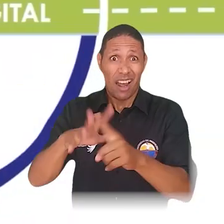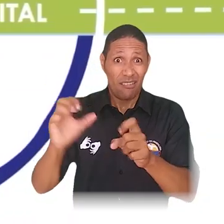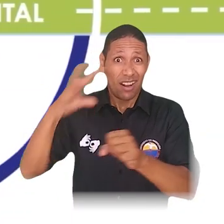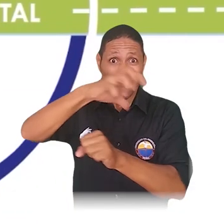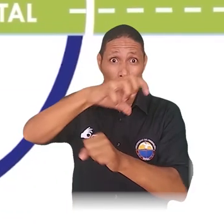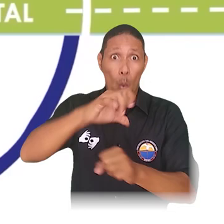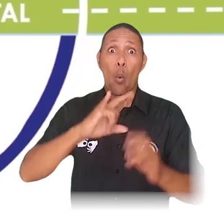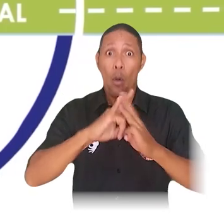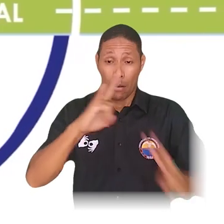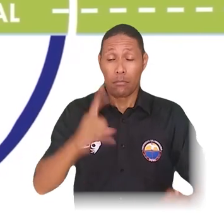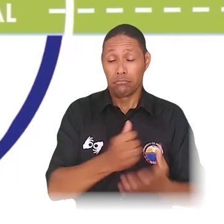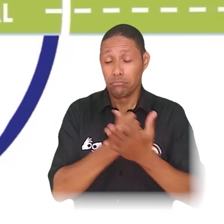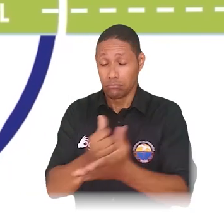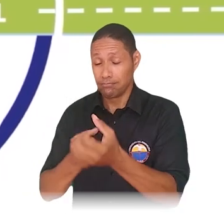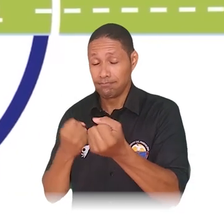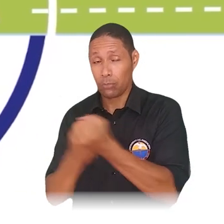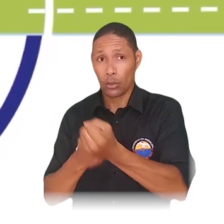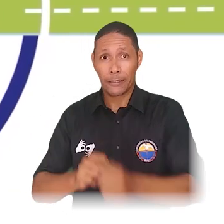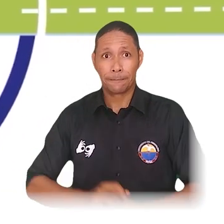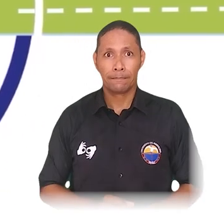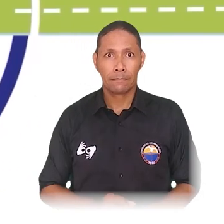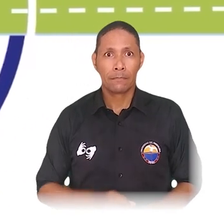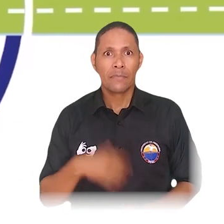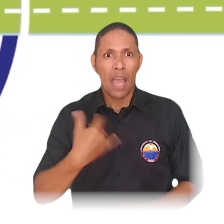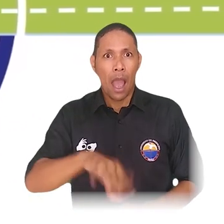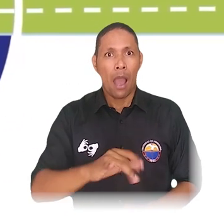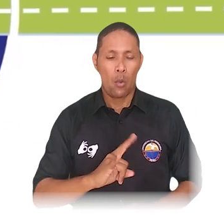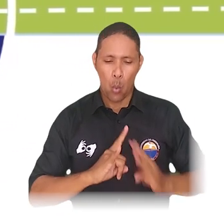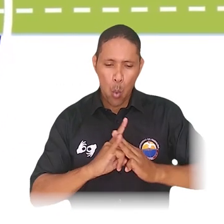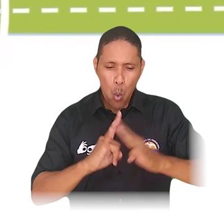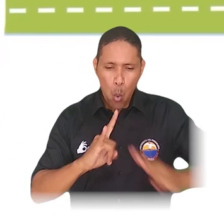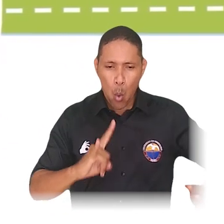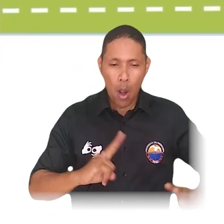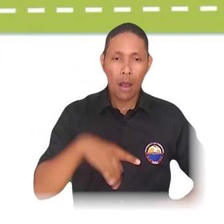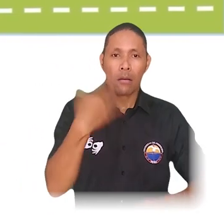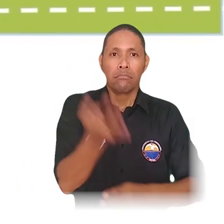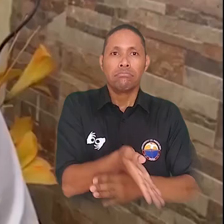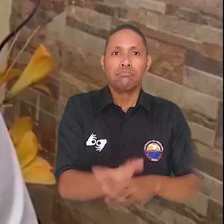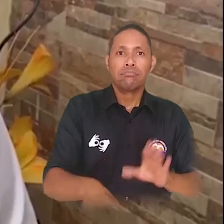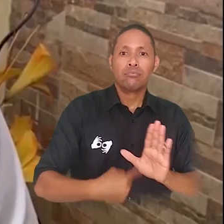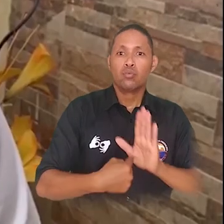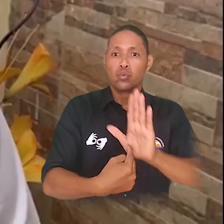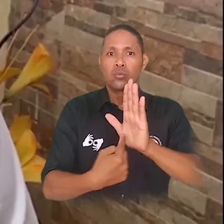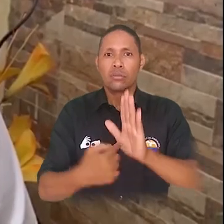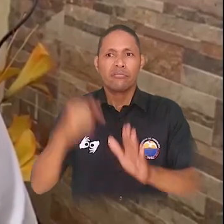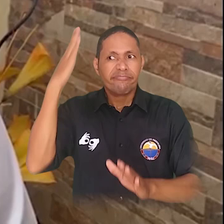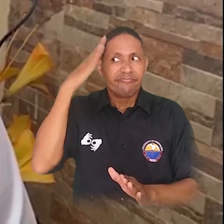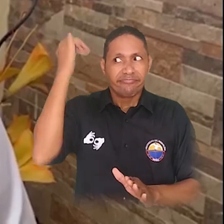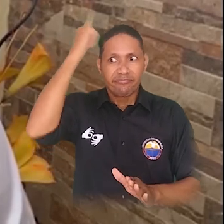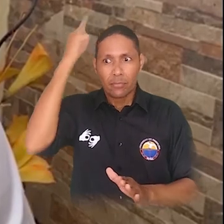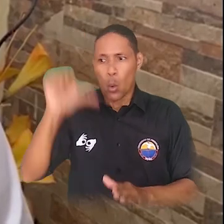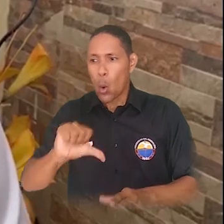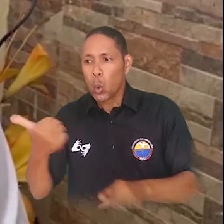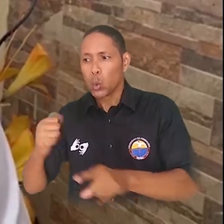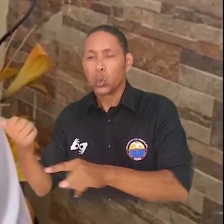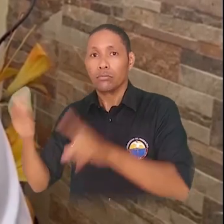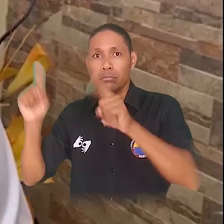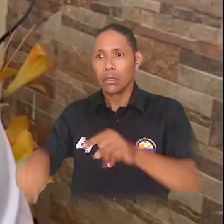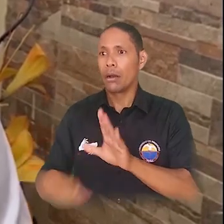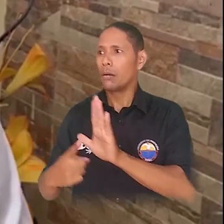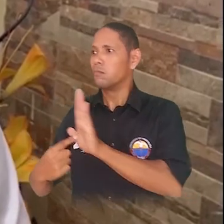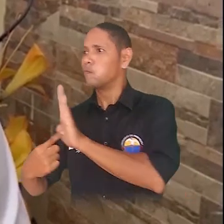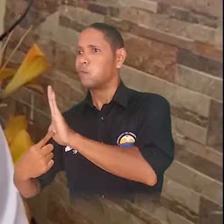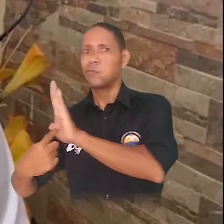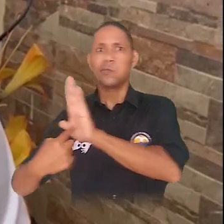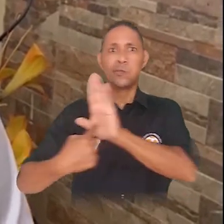afectado por la pandemia. La Universidad del Magdalena presentó su oferta académica, al igual que lo hicieron las demás instituciones de educación superior y de capacitación,